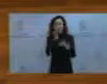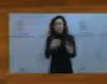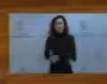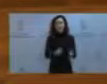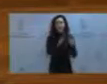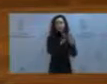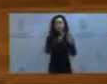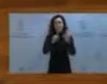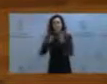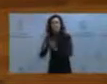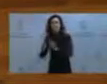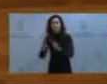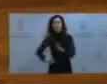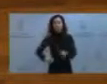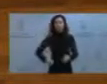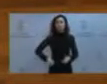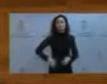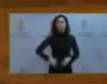762 hernias,